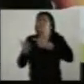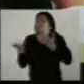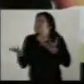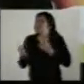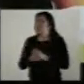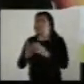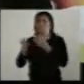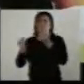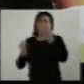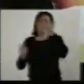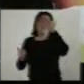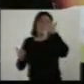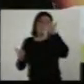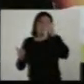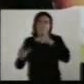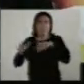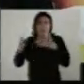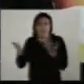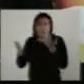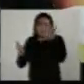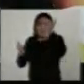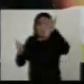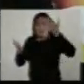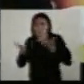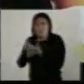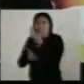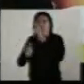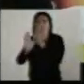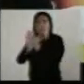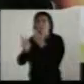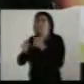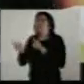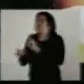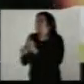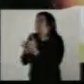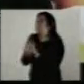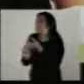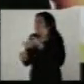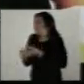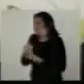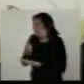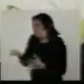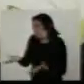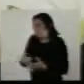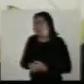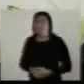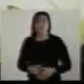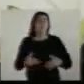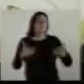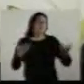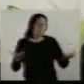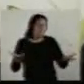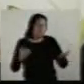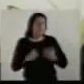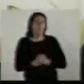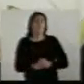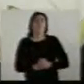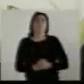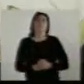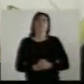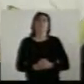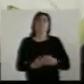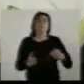consiste, porque muchísimos sabemos que hay un proyecto de ley, pero ¿cuáles son los cambios sustanciales? Bueno,